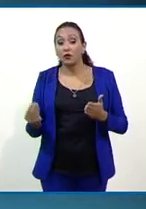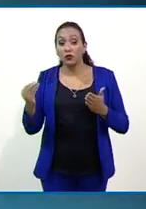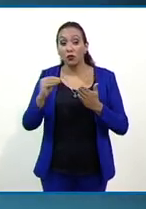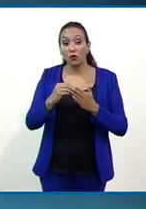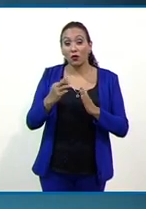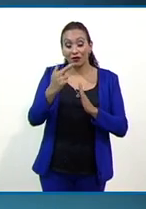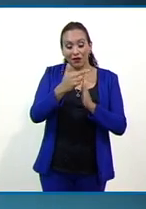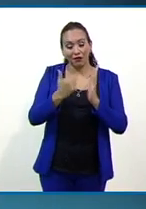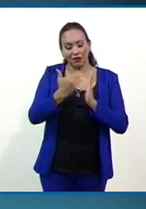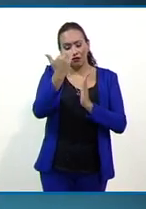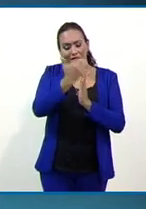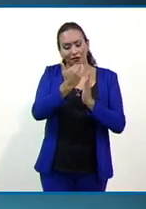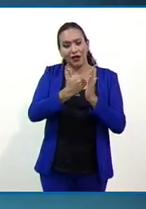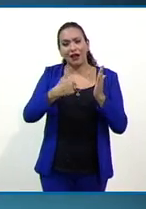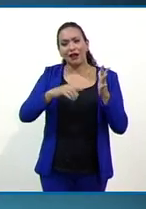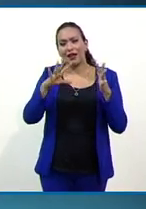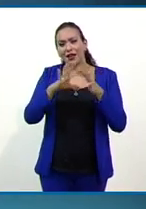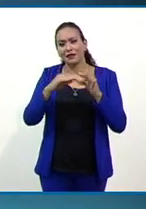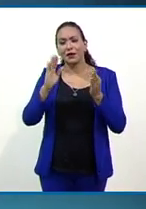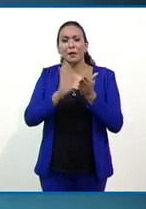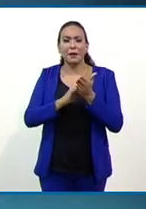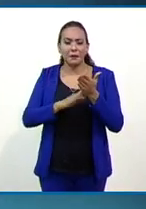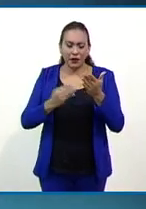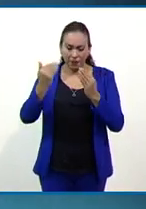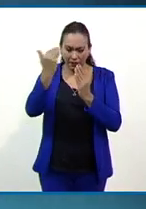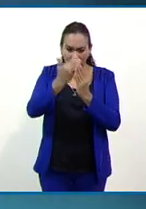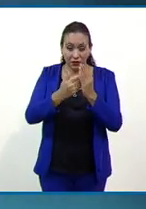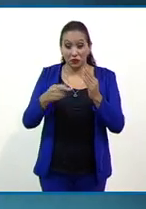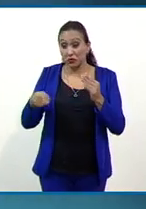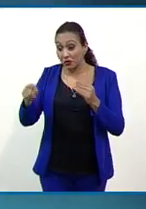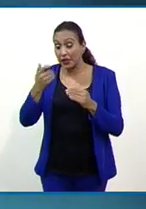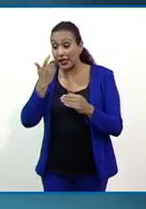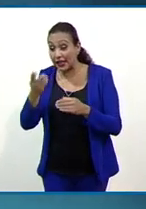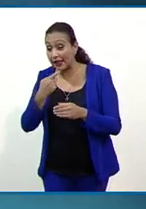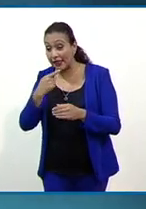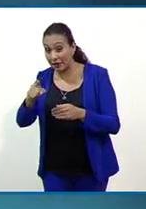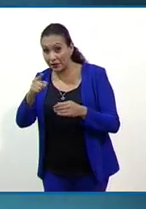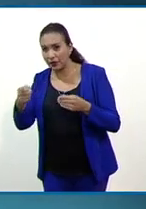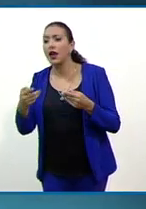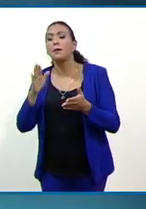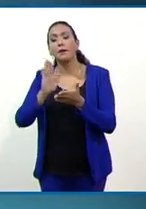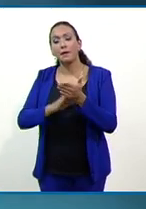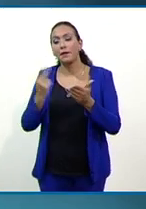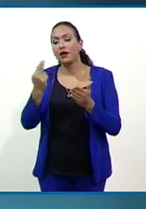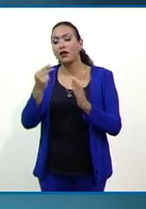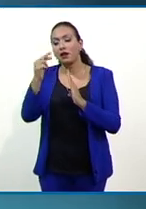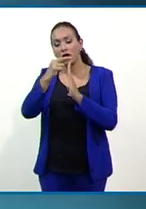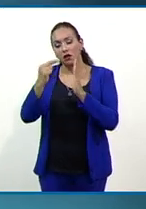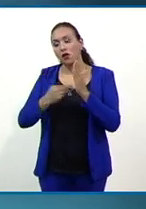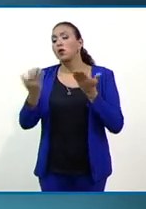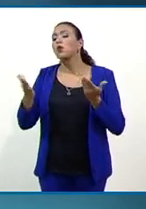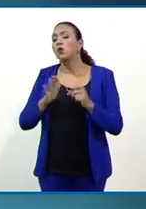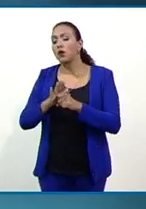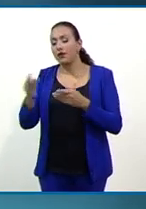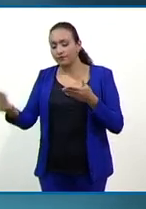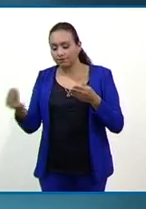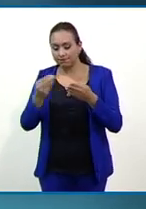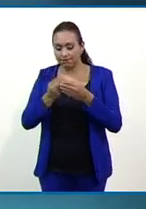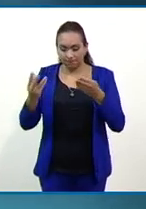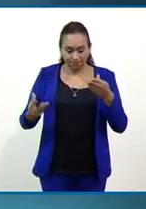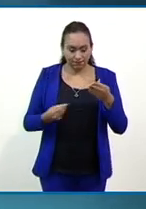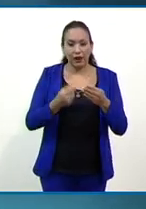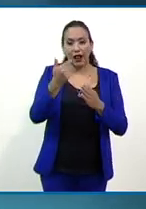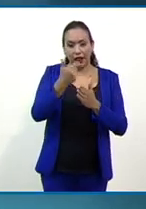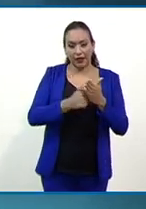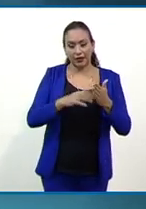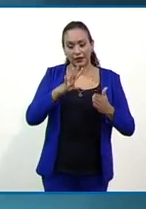instructivo que describe los documentos que deben anexarse por cada persona a la demanda, con el fin de acreditar el interés jurídico y el